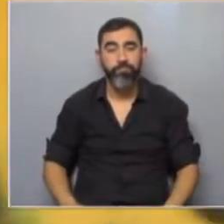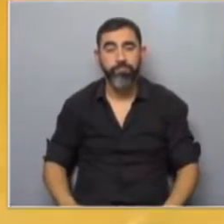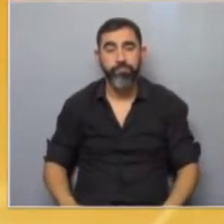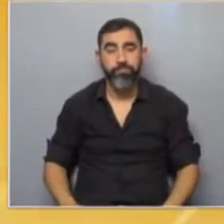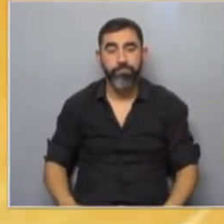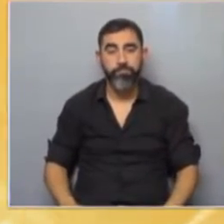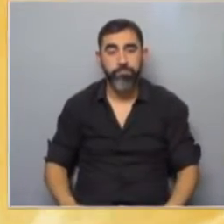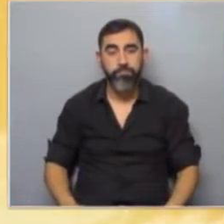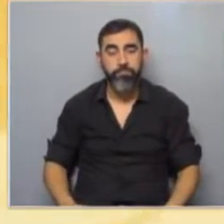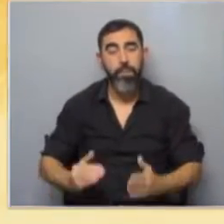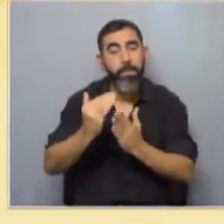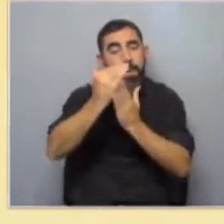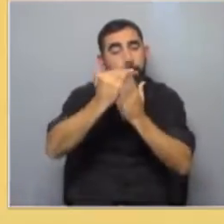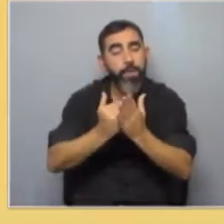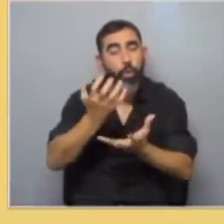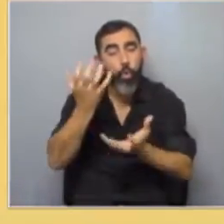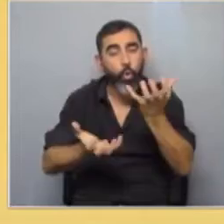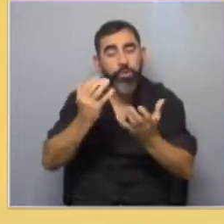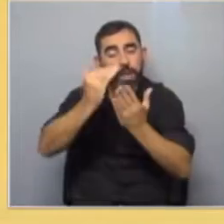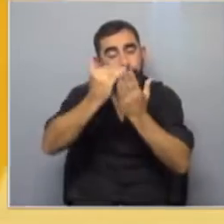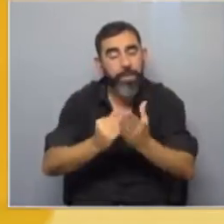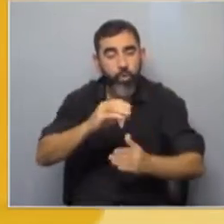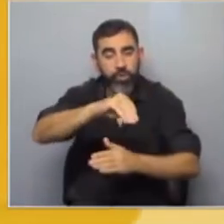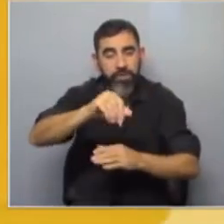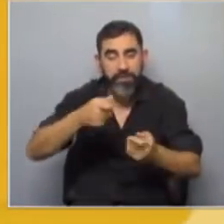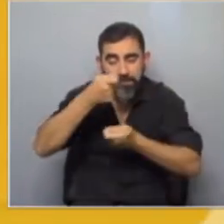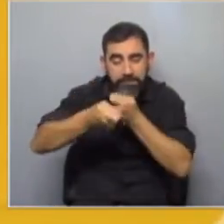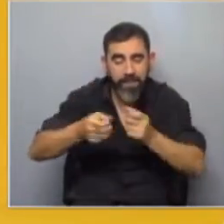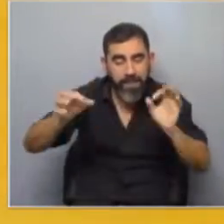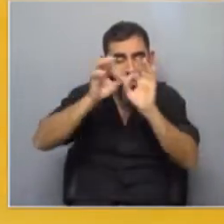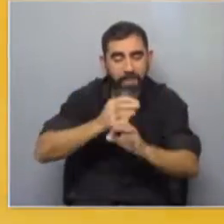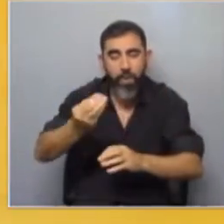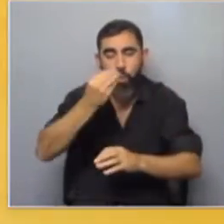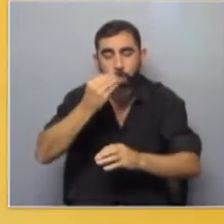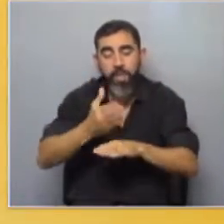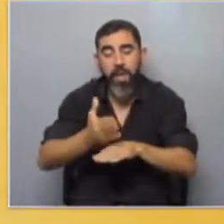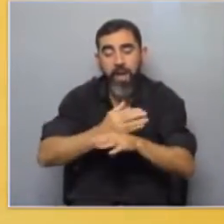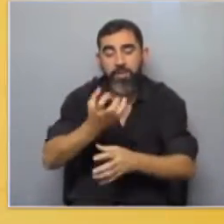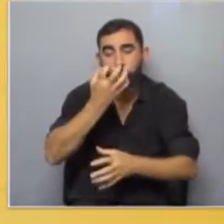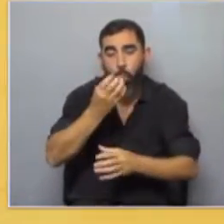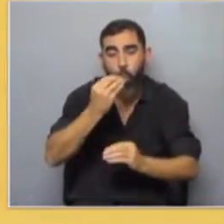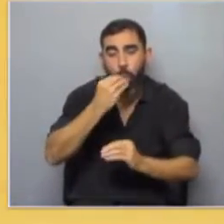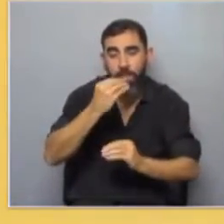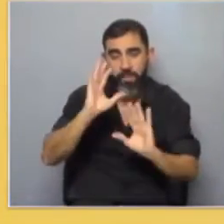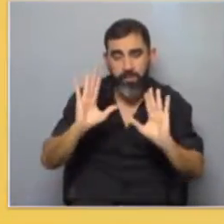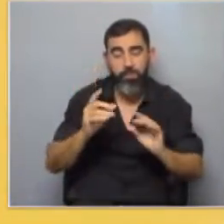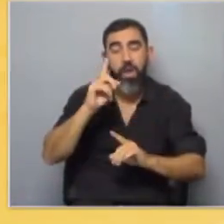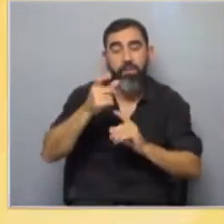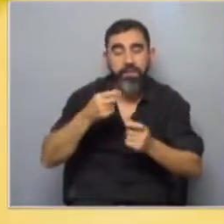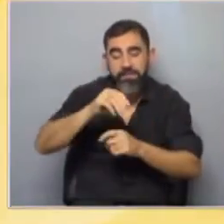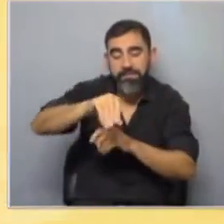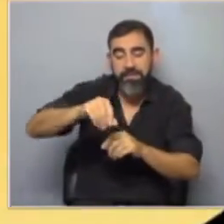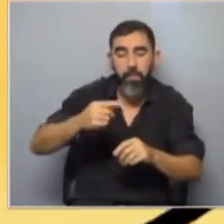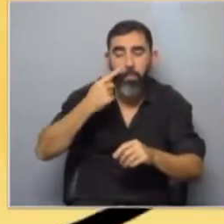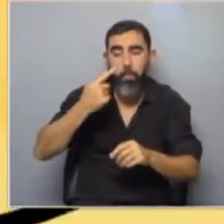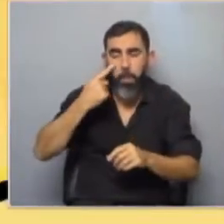para tratar de reducir que cocinemos con menos sal, que no le agreguemos sal a la comida antes de comerla, que muchas veces pasa que le agregamos sal sin